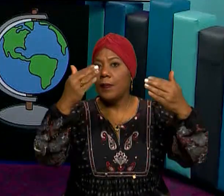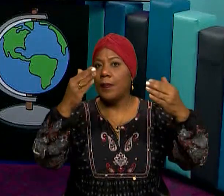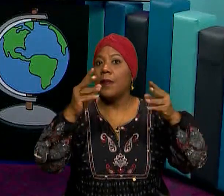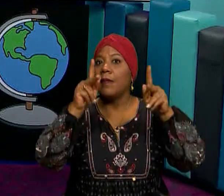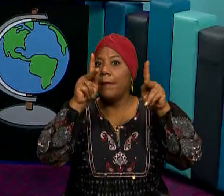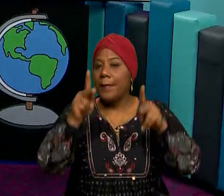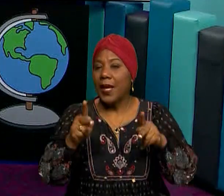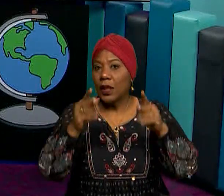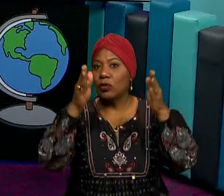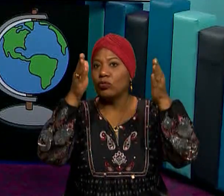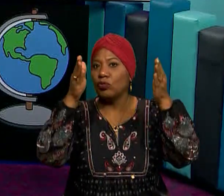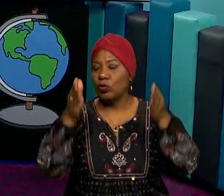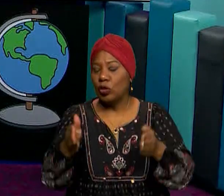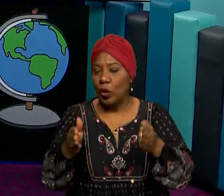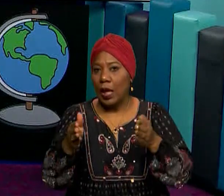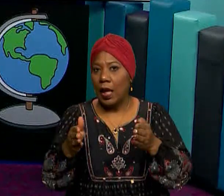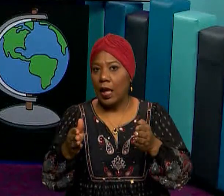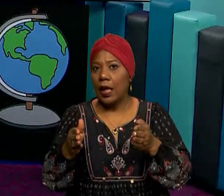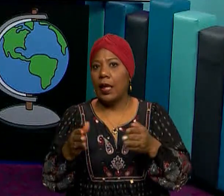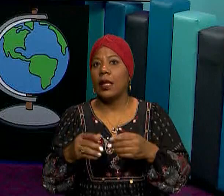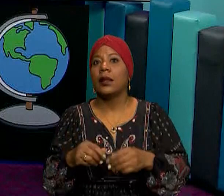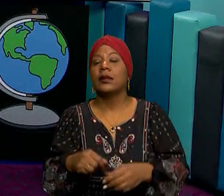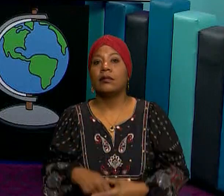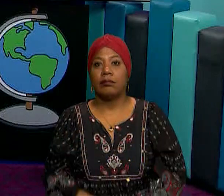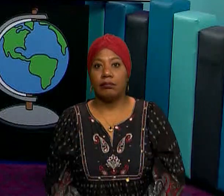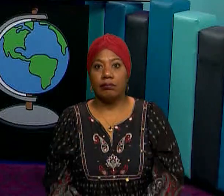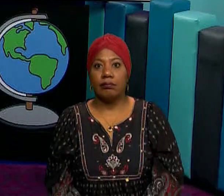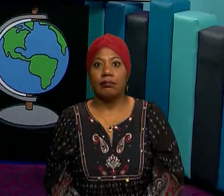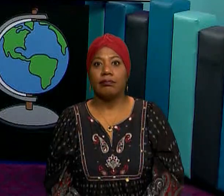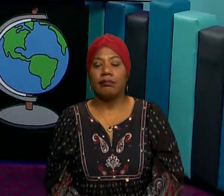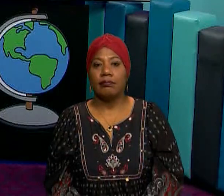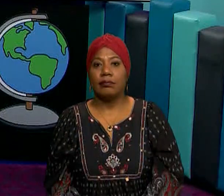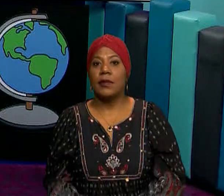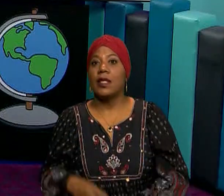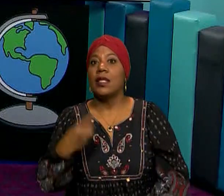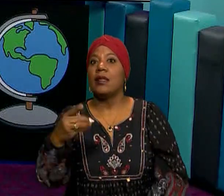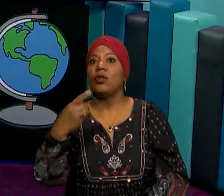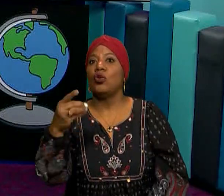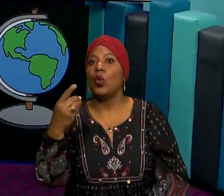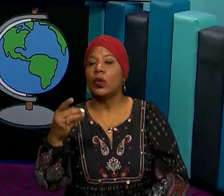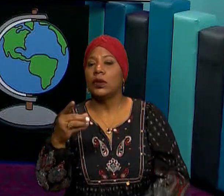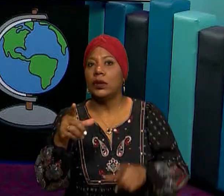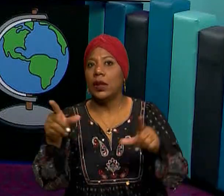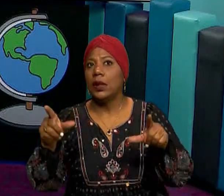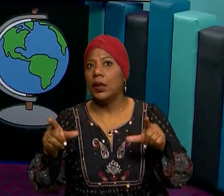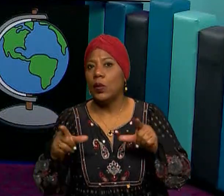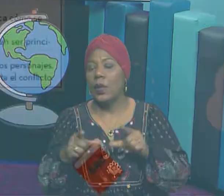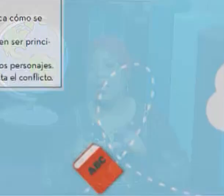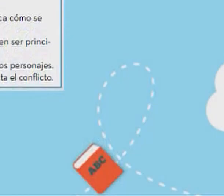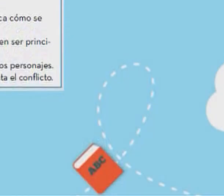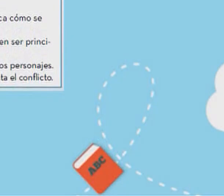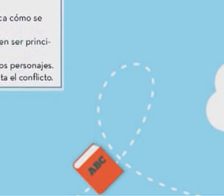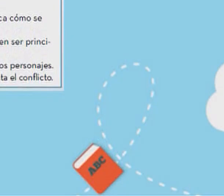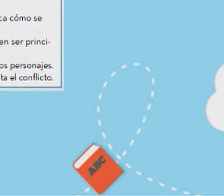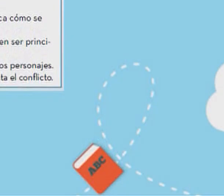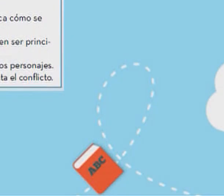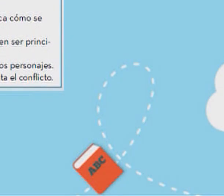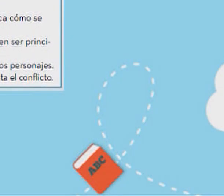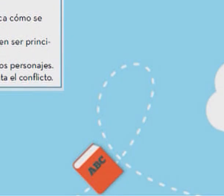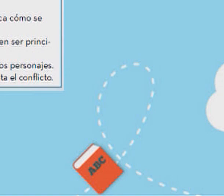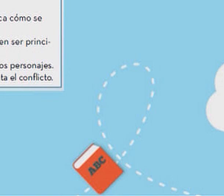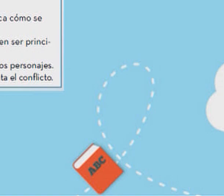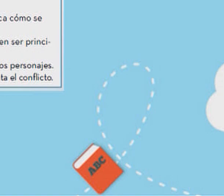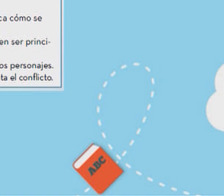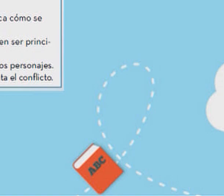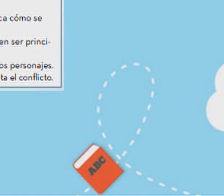desarrollo y desenlace. ¿Dónde se presentan los personajes y se dan los lugares? La primera palabra, la